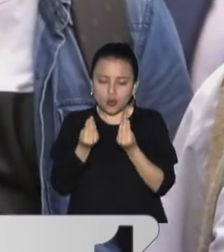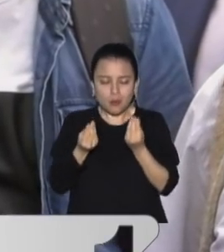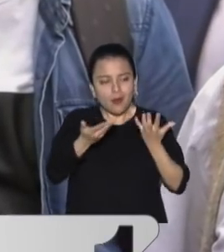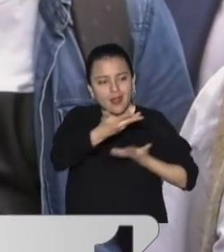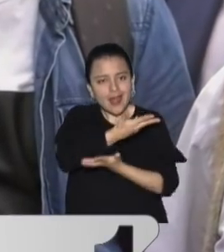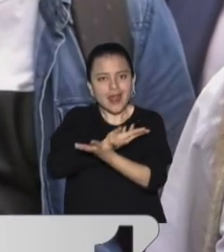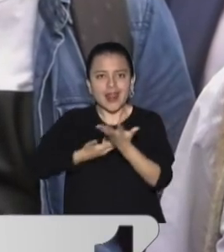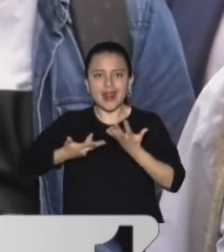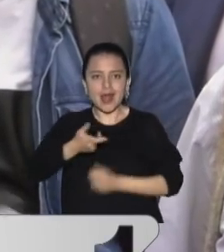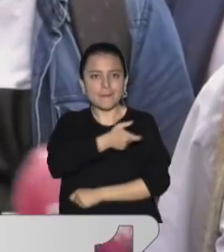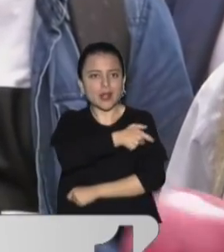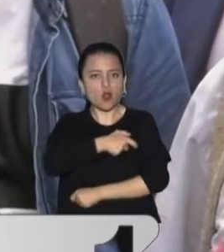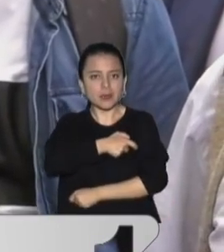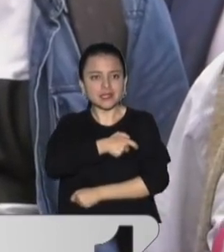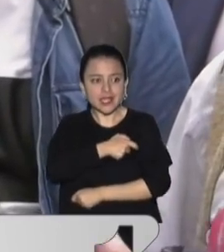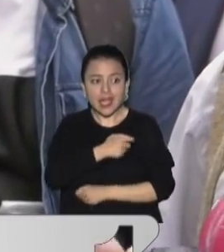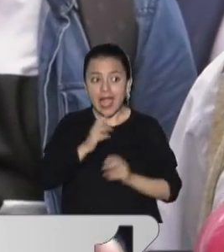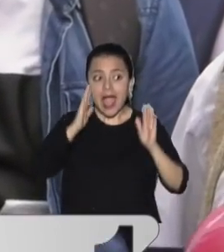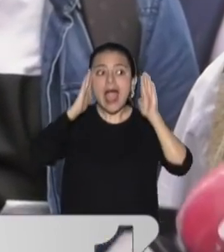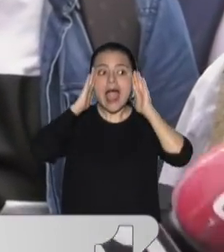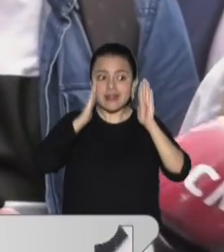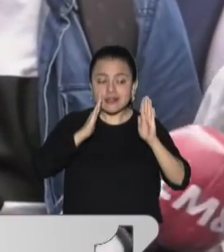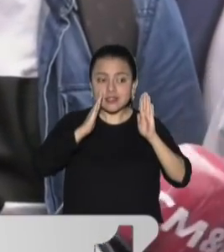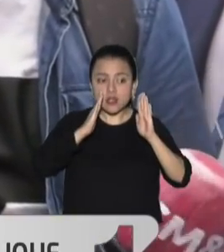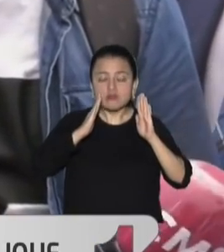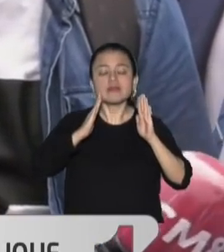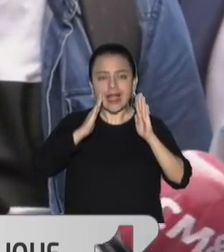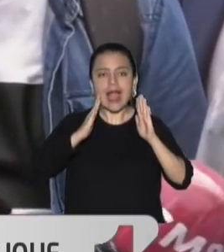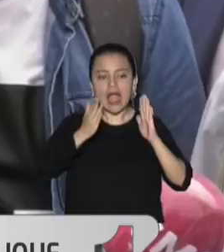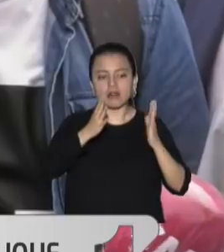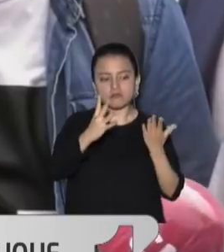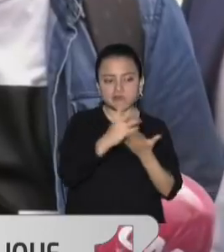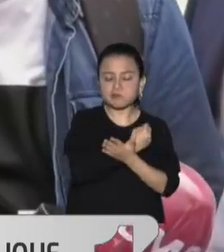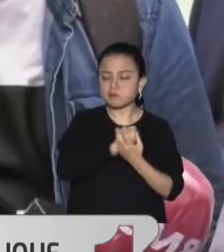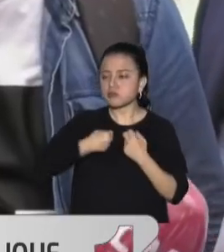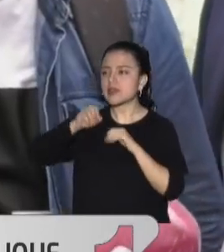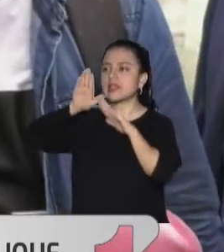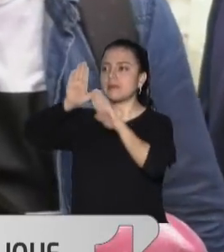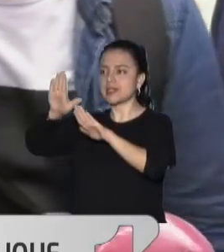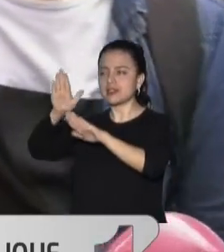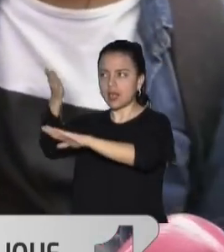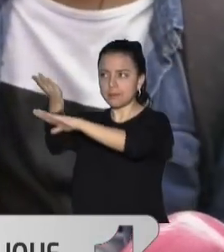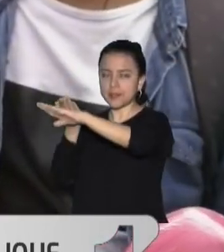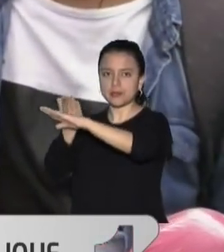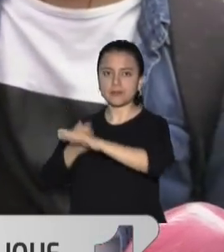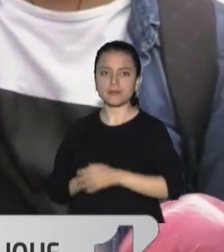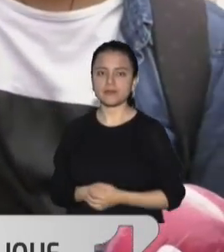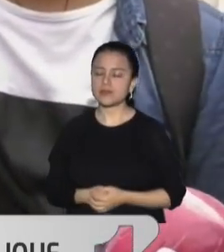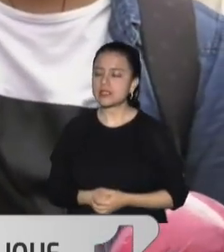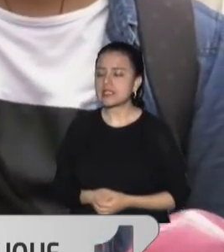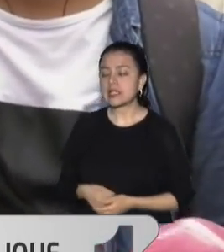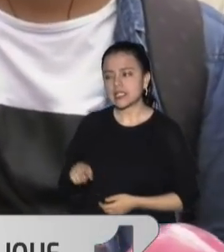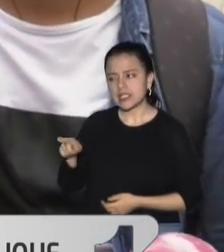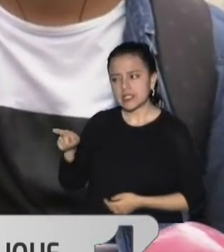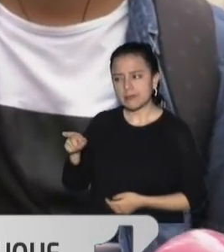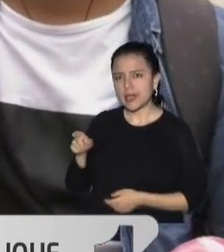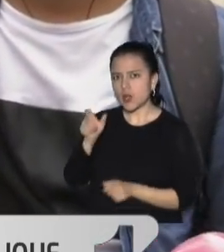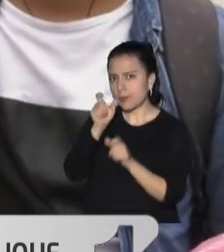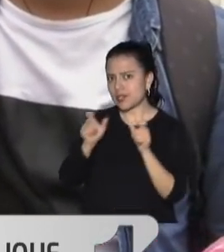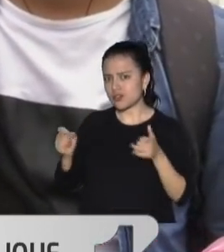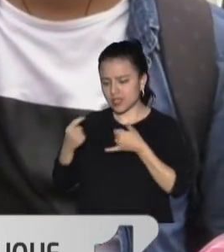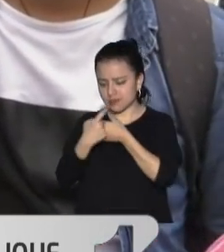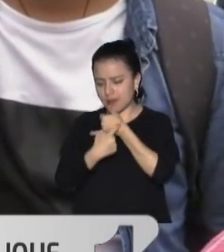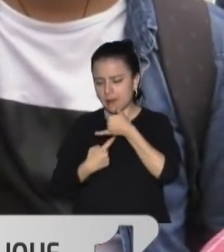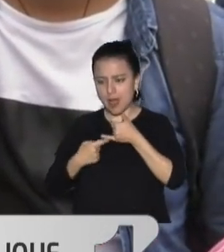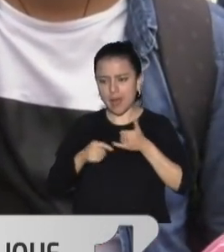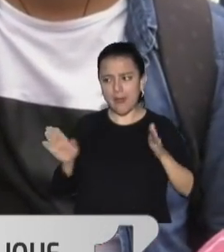Comité Nacional de Paro. ¿Hay alguna relación entre ustedes, el Comité de Paro, y quienes realizan bloqueos en